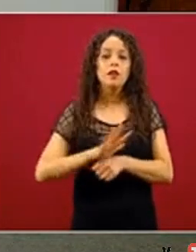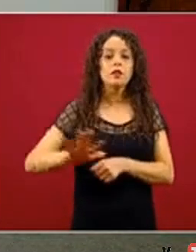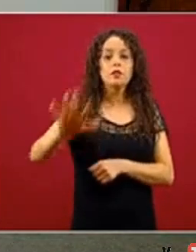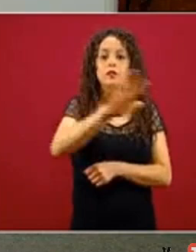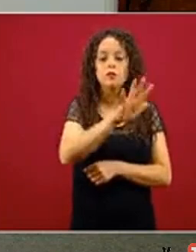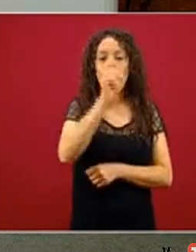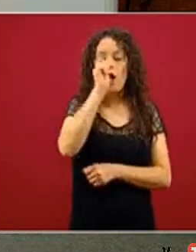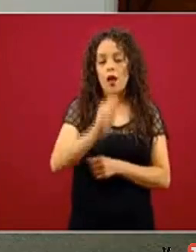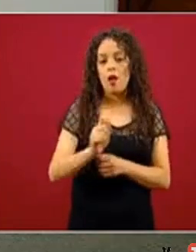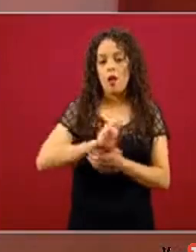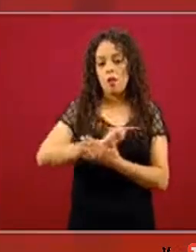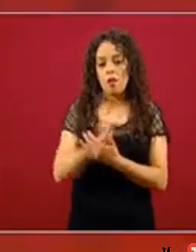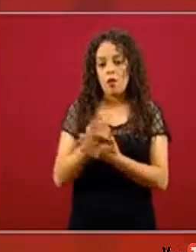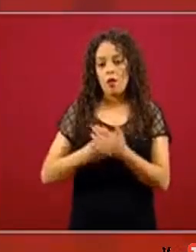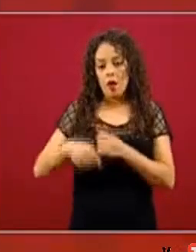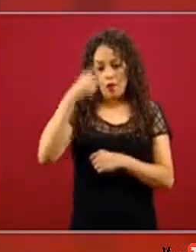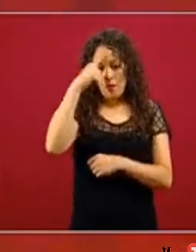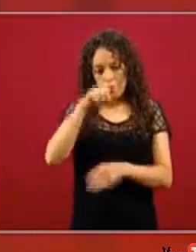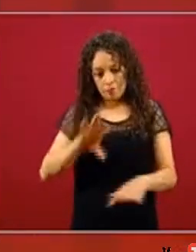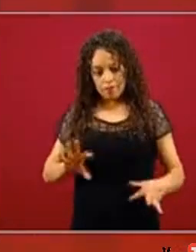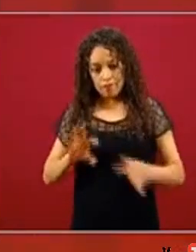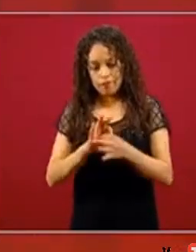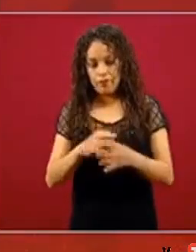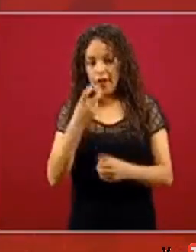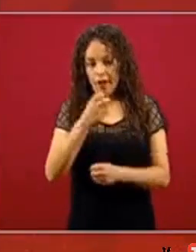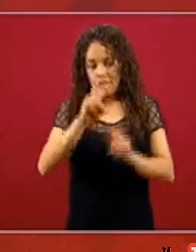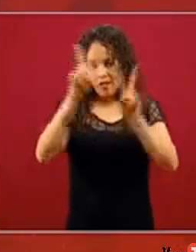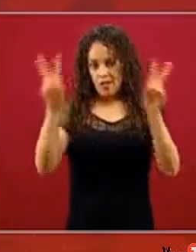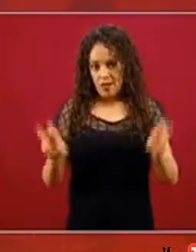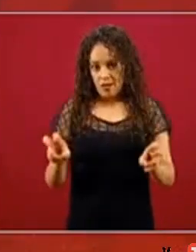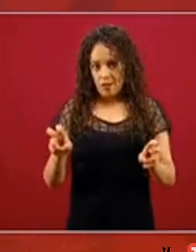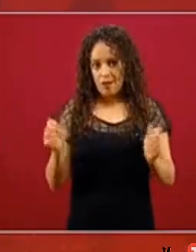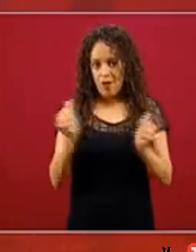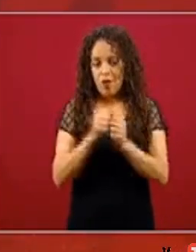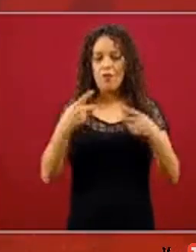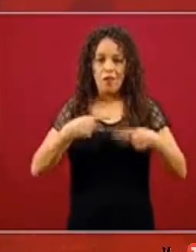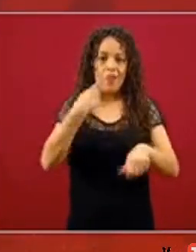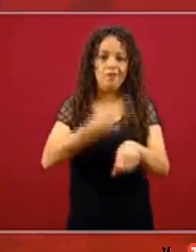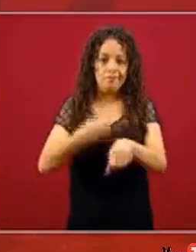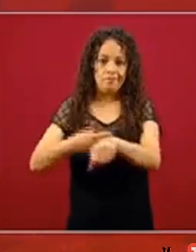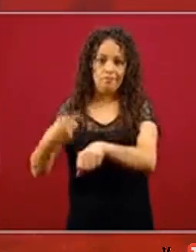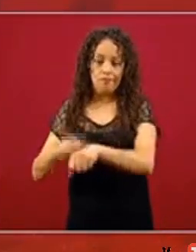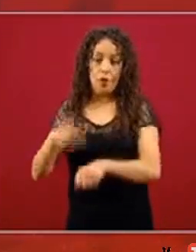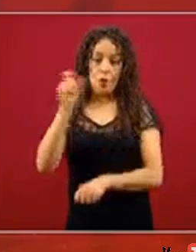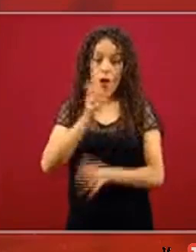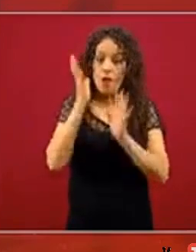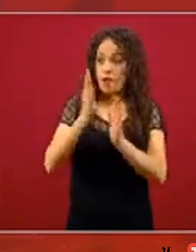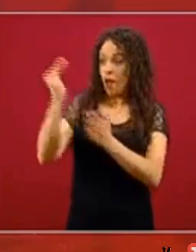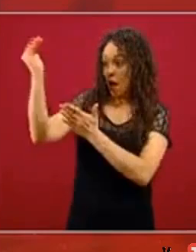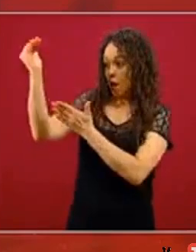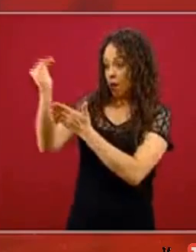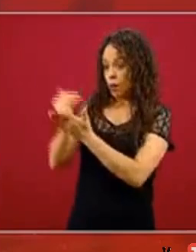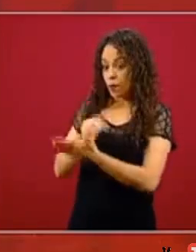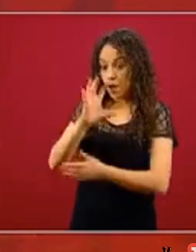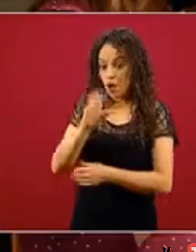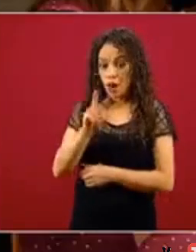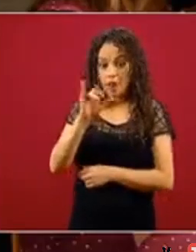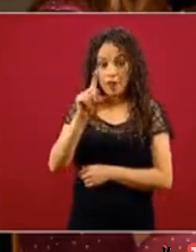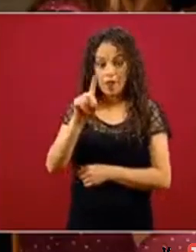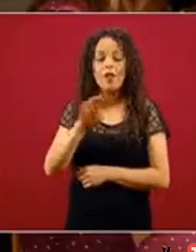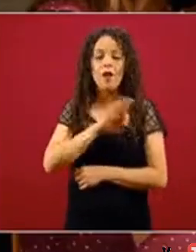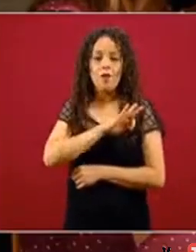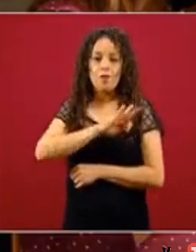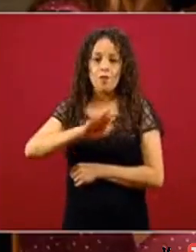programáticas que tienen que ver con esto. Una vez que disminuya el COVID y podamos cambiar a los temas